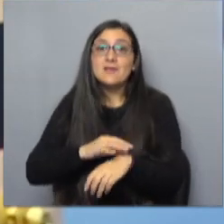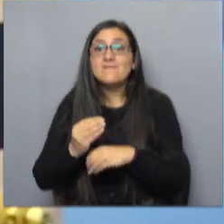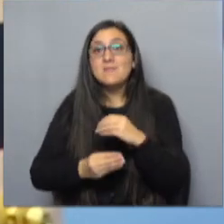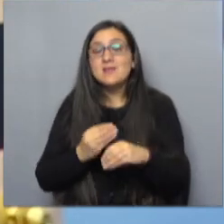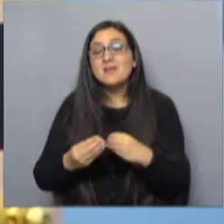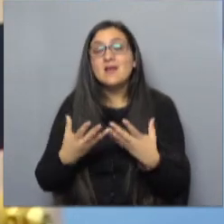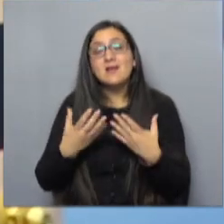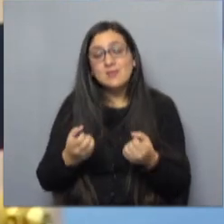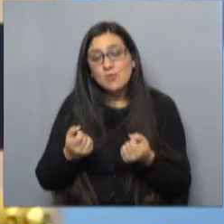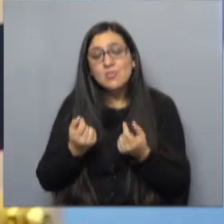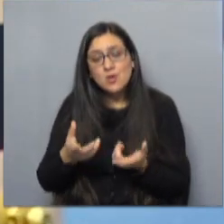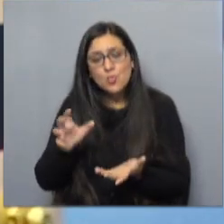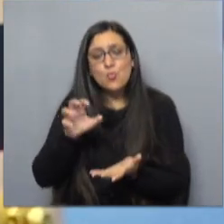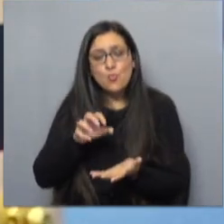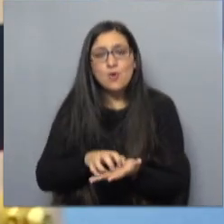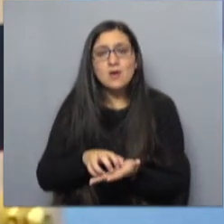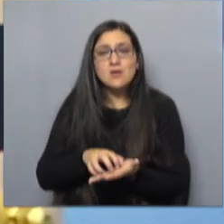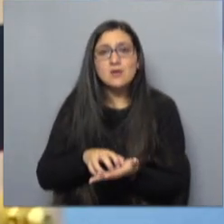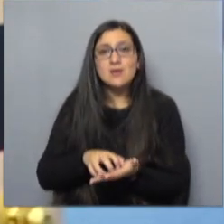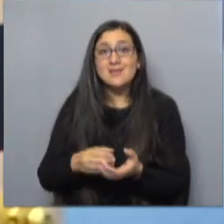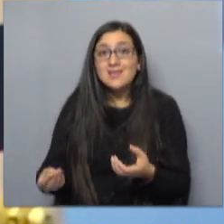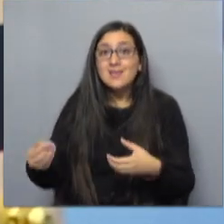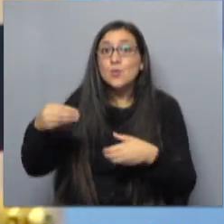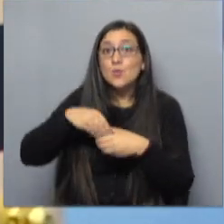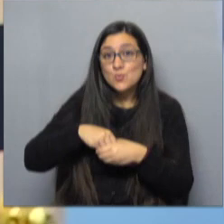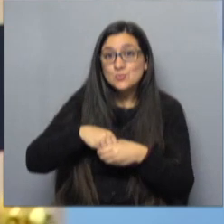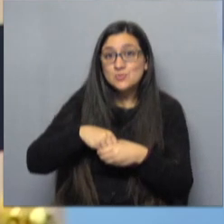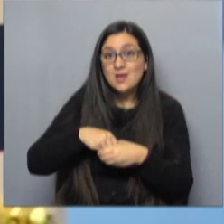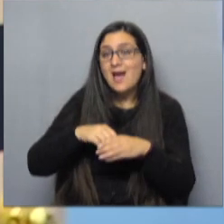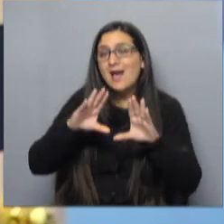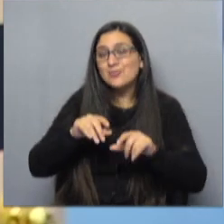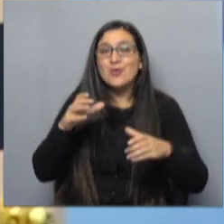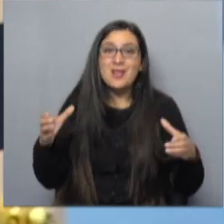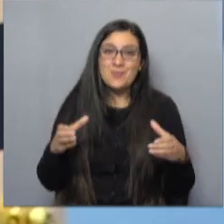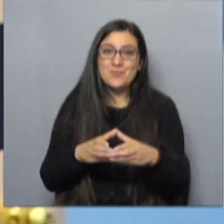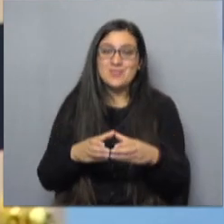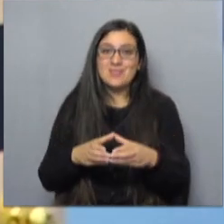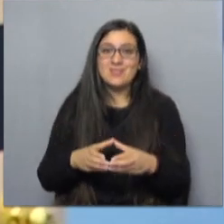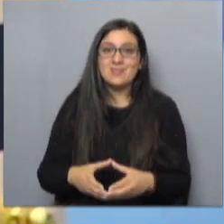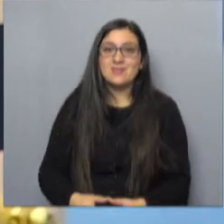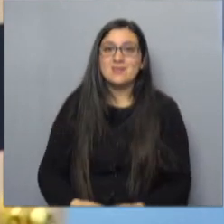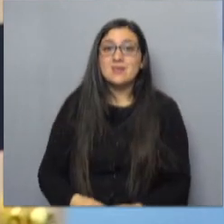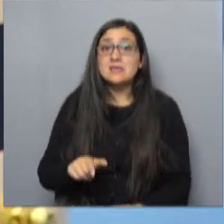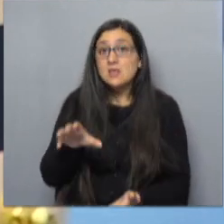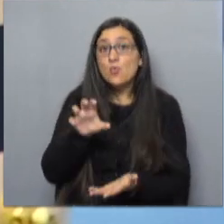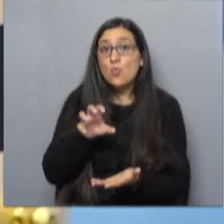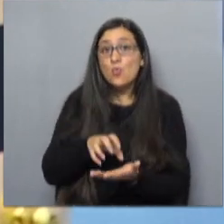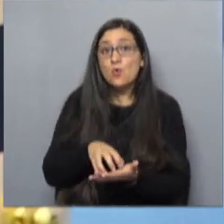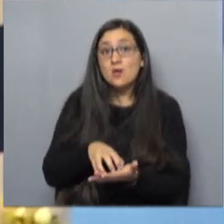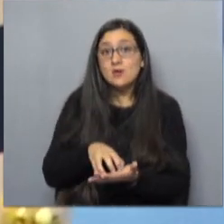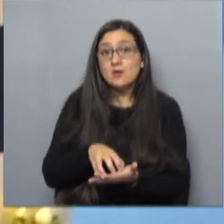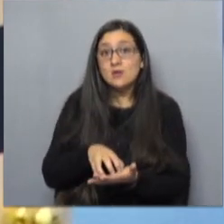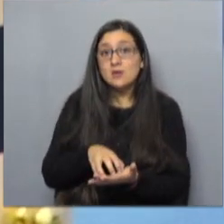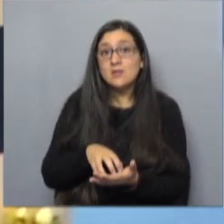Queremos brindar este espacio que incluya a toda la comunidad y que sea un espacio